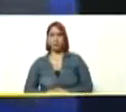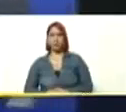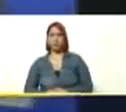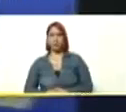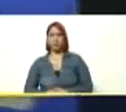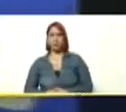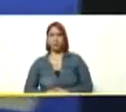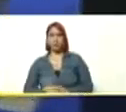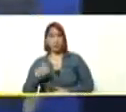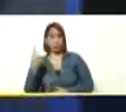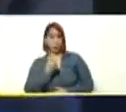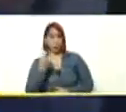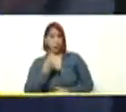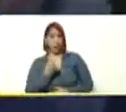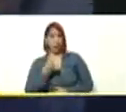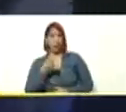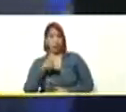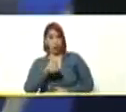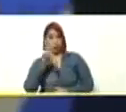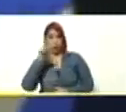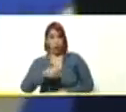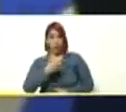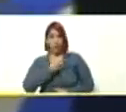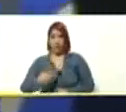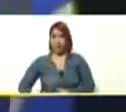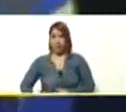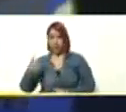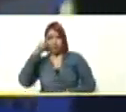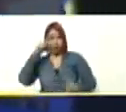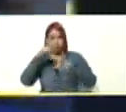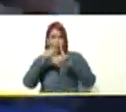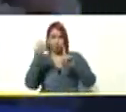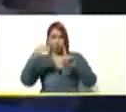Y no solamente eso, mi presidente, vamos aún más allá.